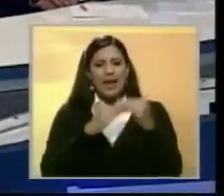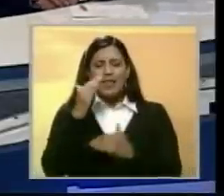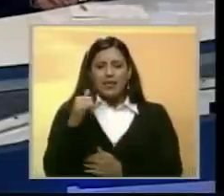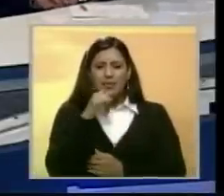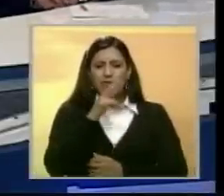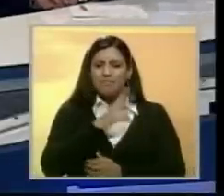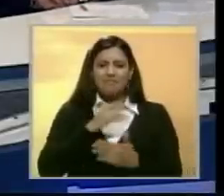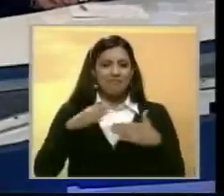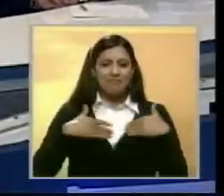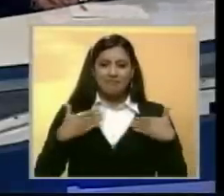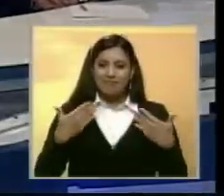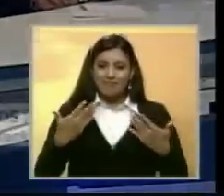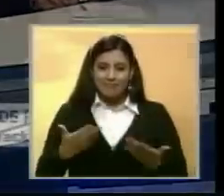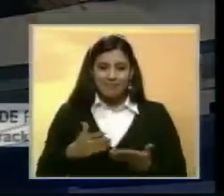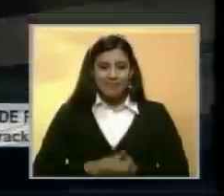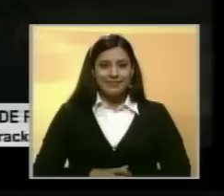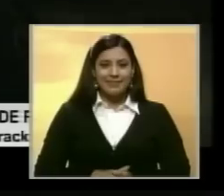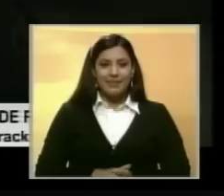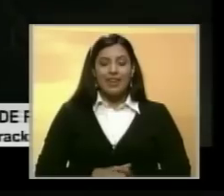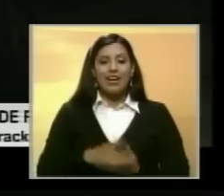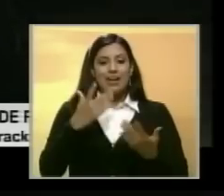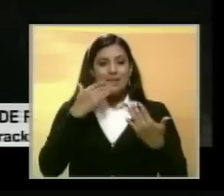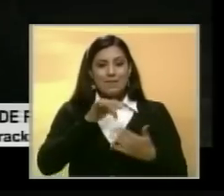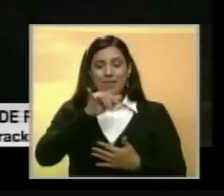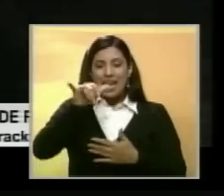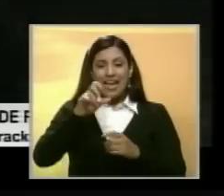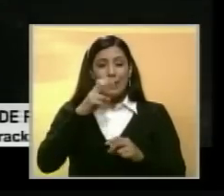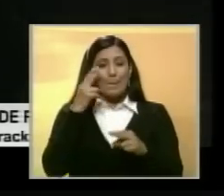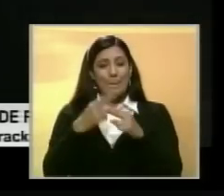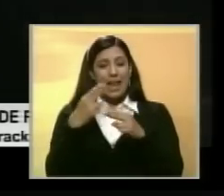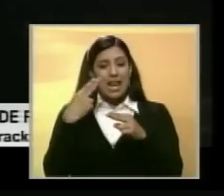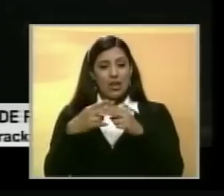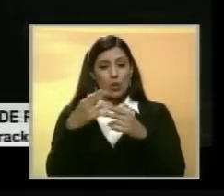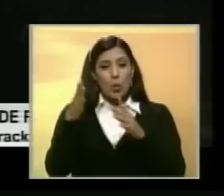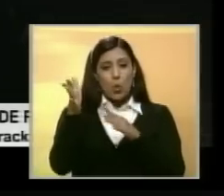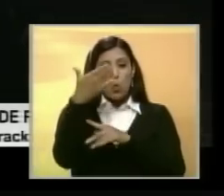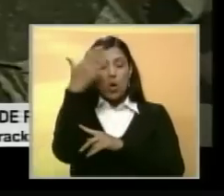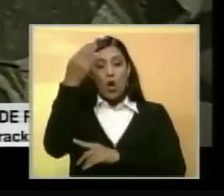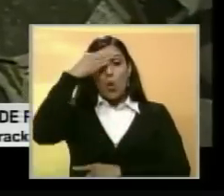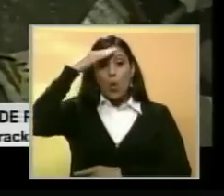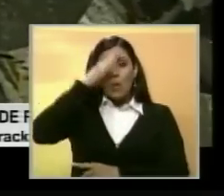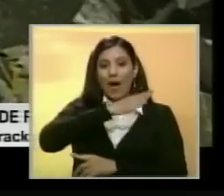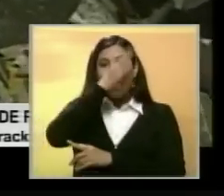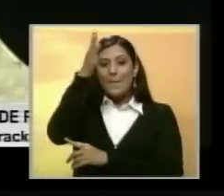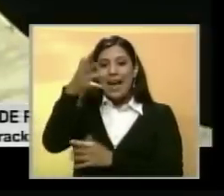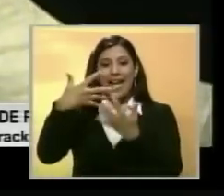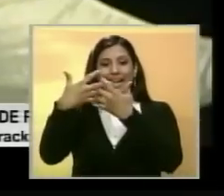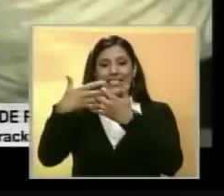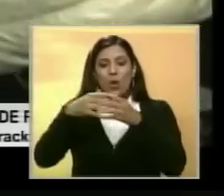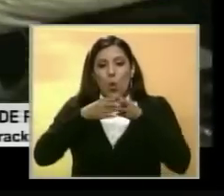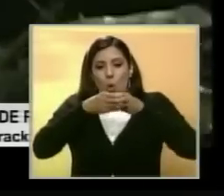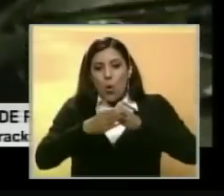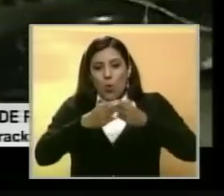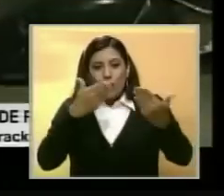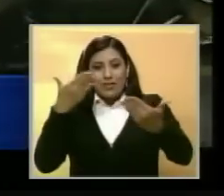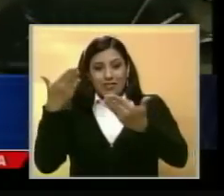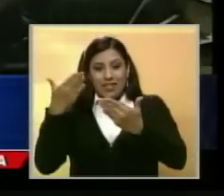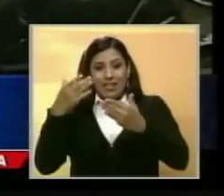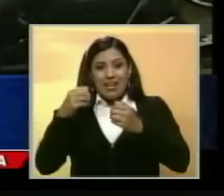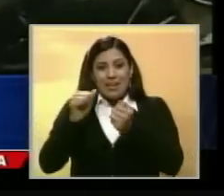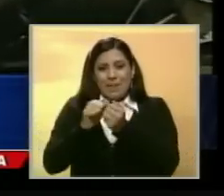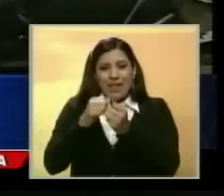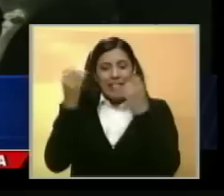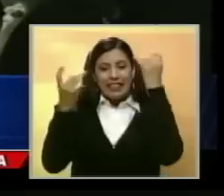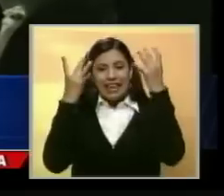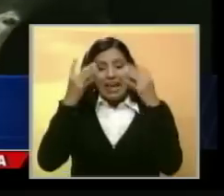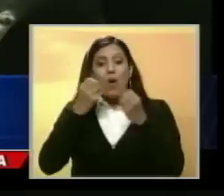adelante, en su noticiero Venevisión. Travesía arriesgada. Balseros cubanos llegan a Florida a bordo de una lancha